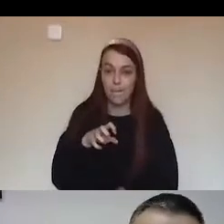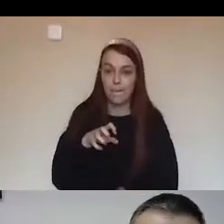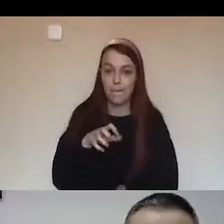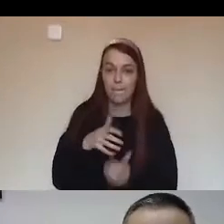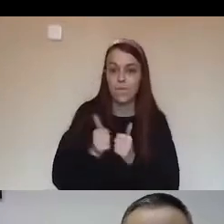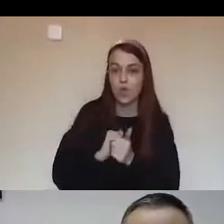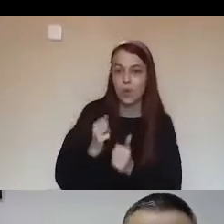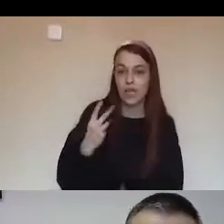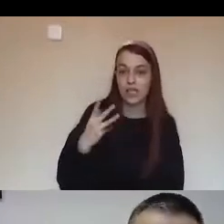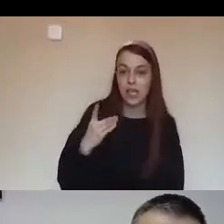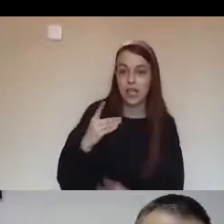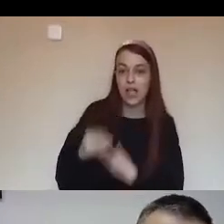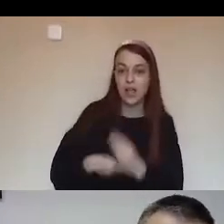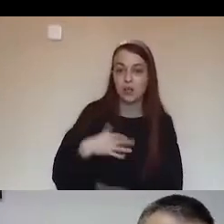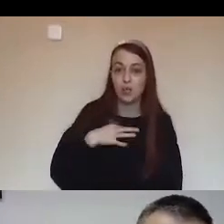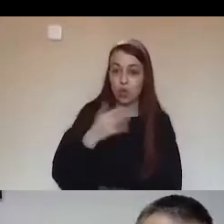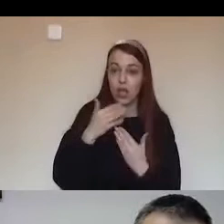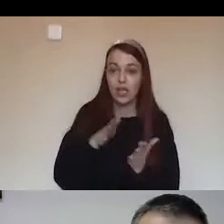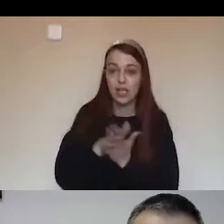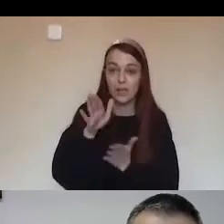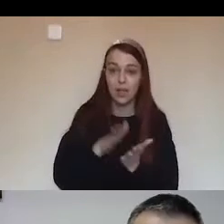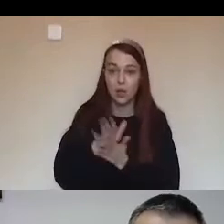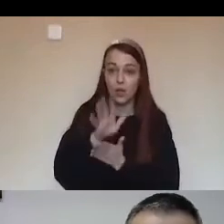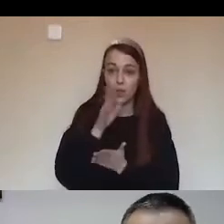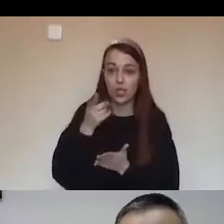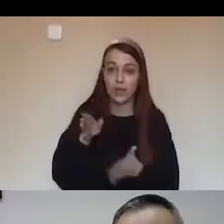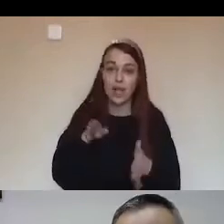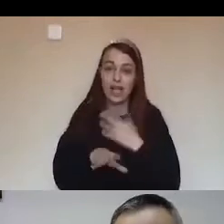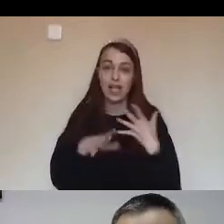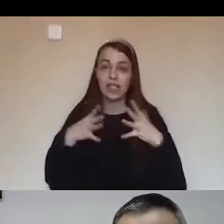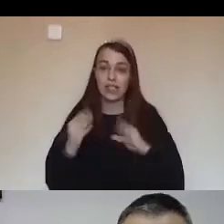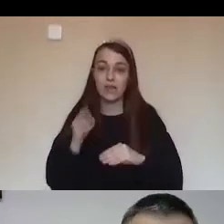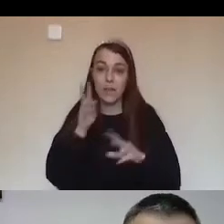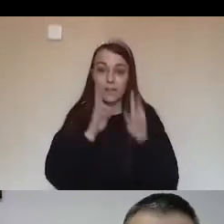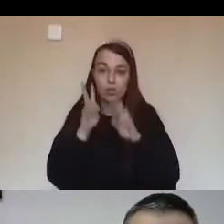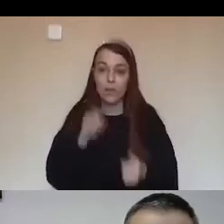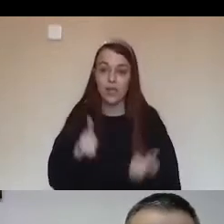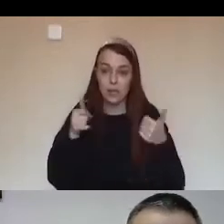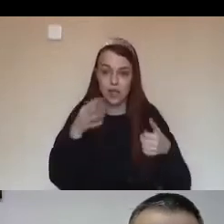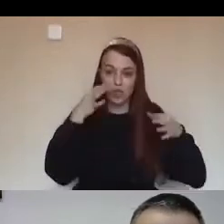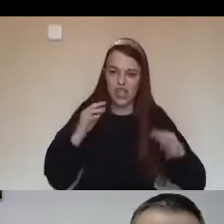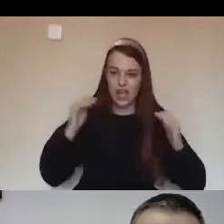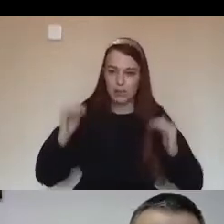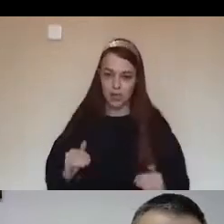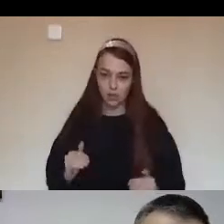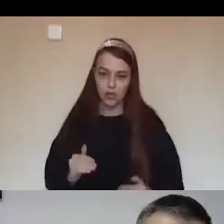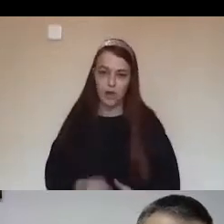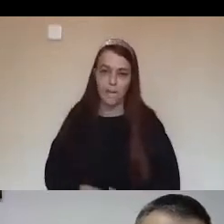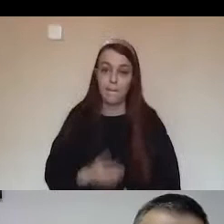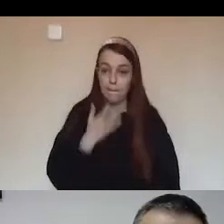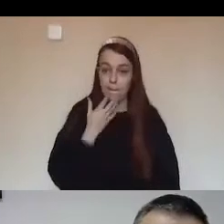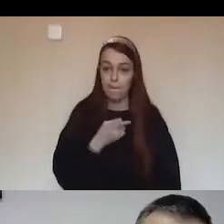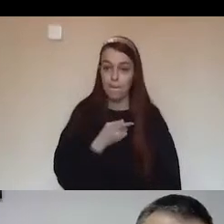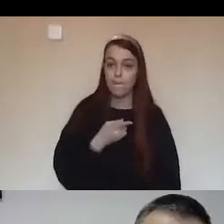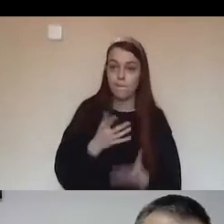en 3D impresas y que son más accesibles visualmente que incluso que los originales? En este caso, pues una